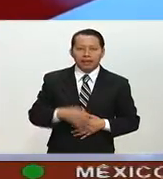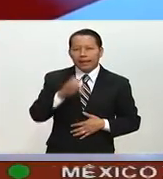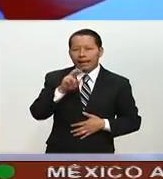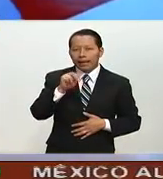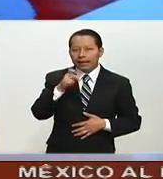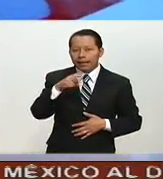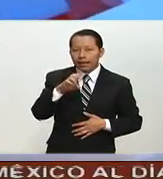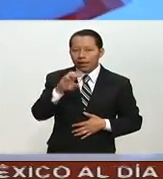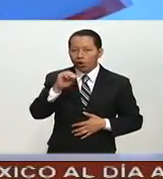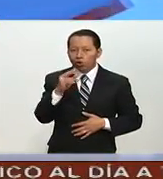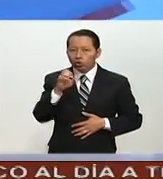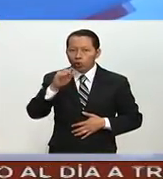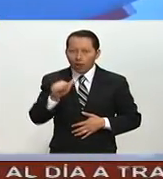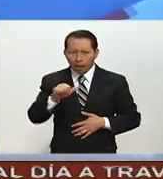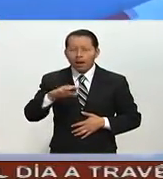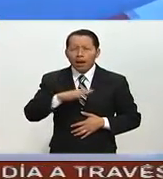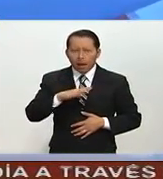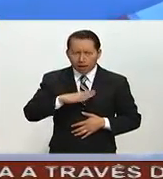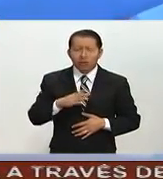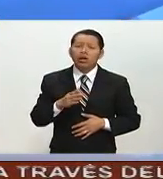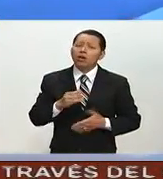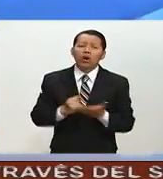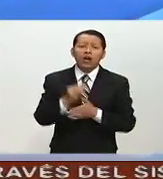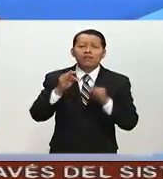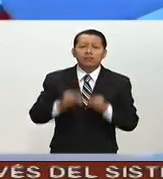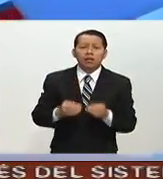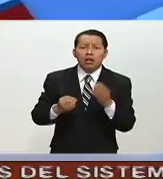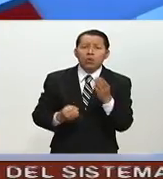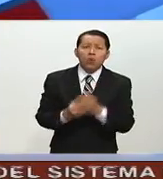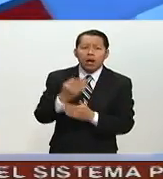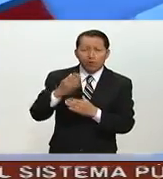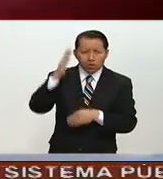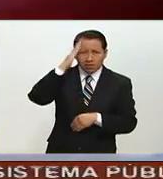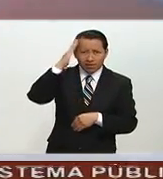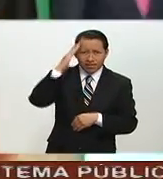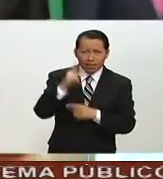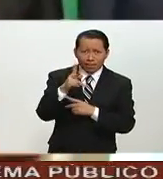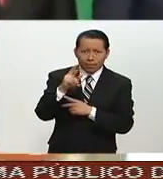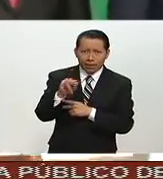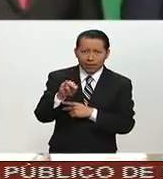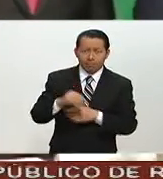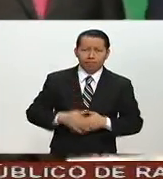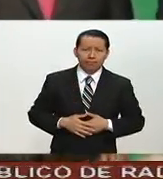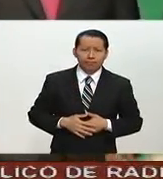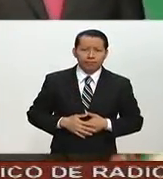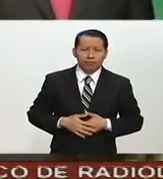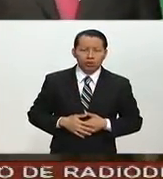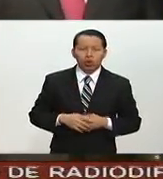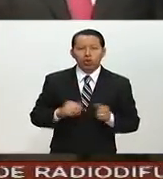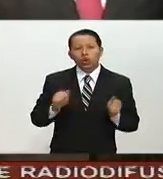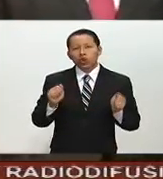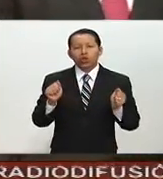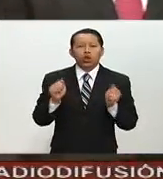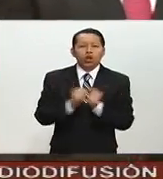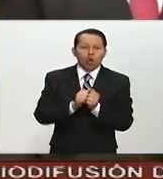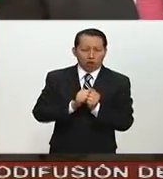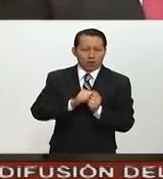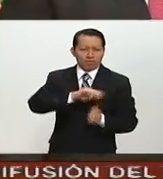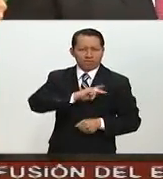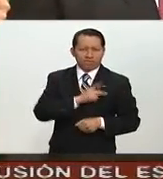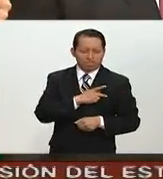Enrique Ochoa Reza es ya de manera oficial el nuevo dirigente nacional del PRI. Con patriotismo,